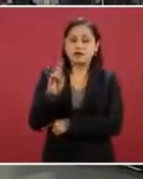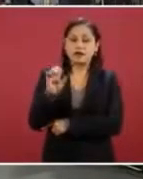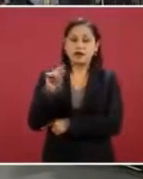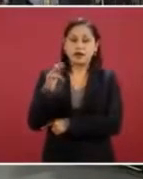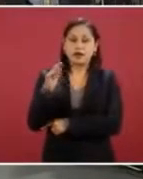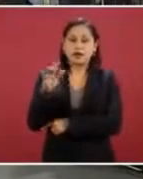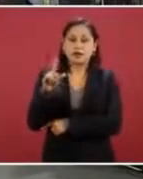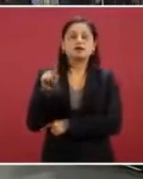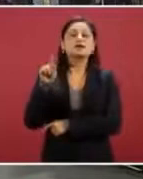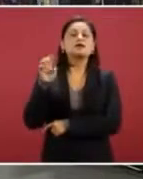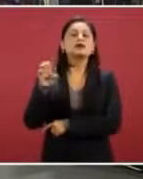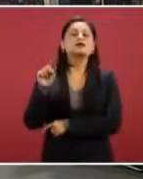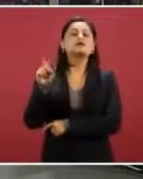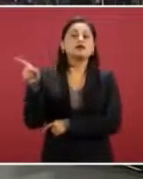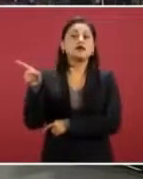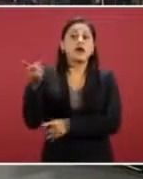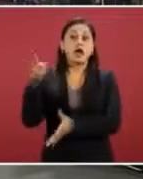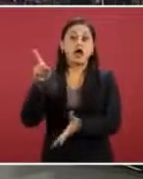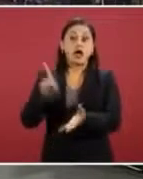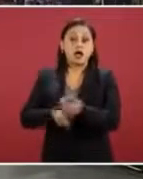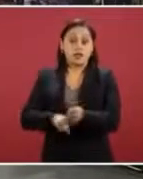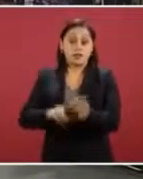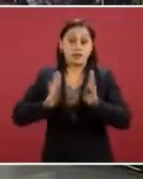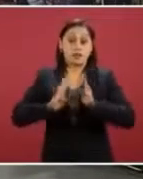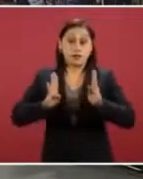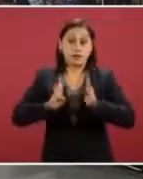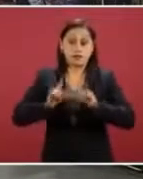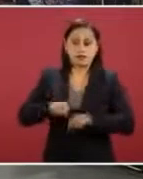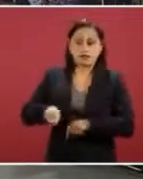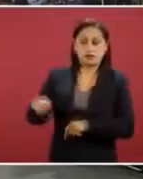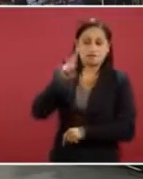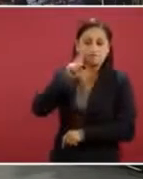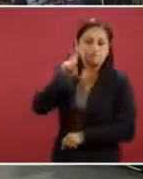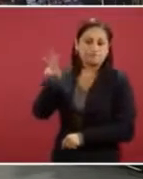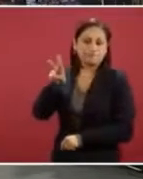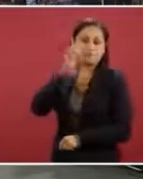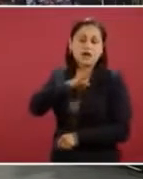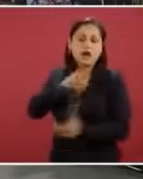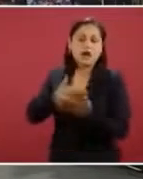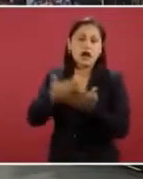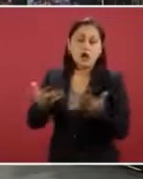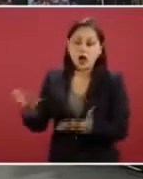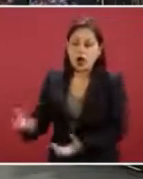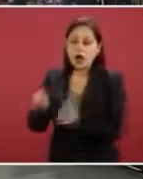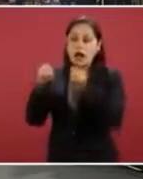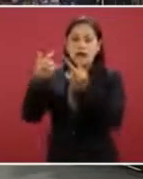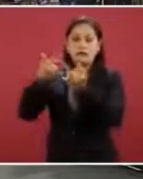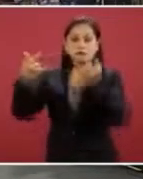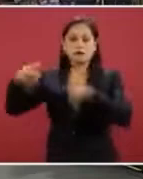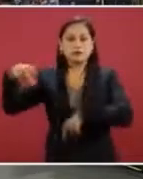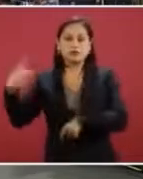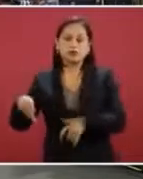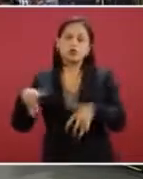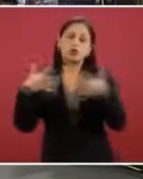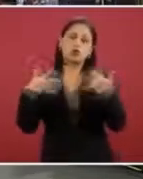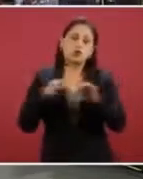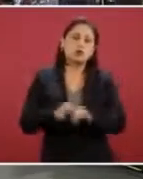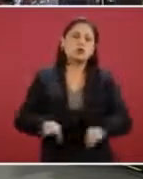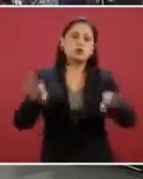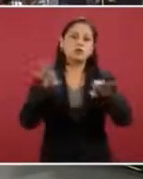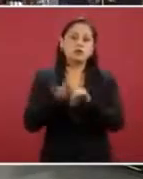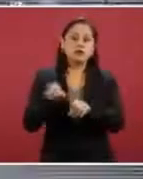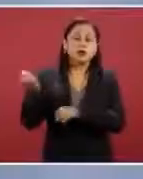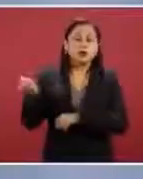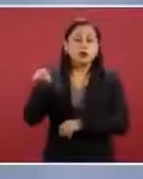del ejército por mucho tiempo, Es una recuperación muy importante. Es el general que además obedece